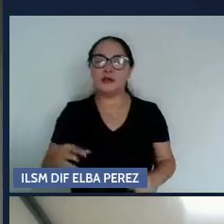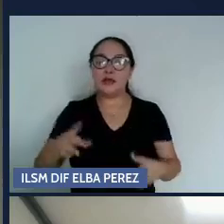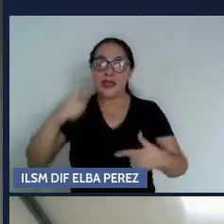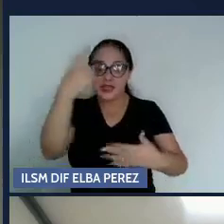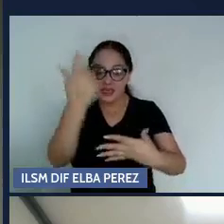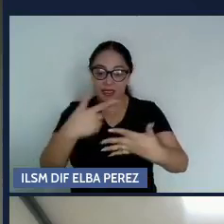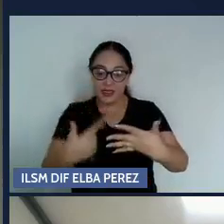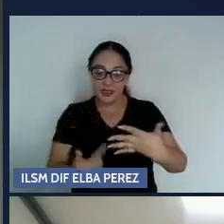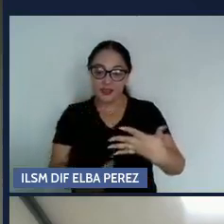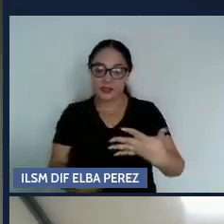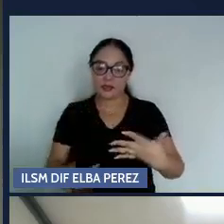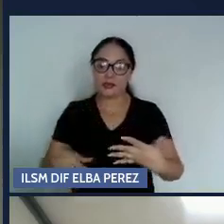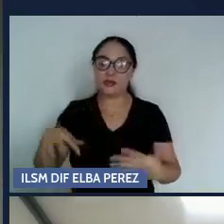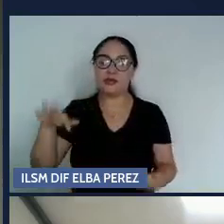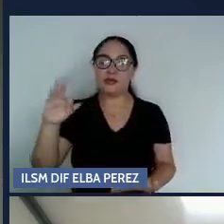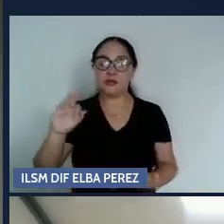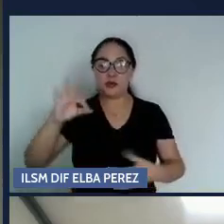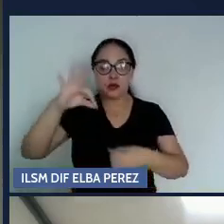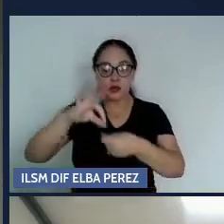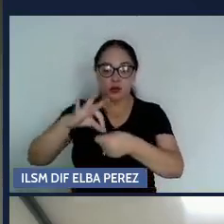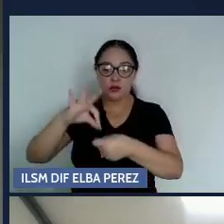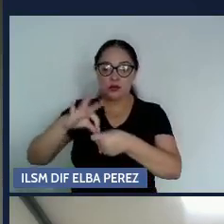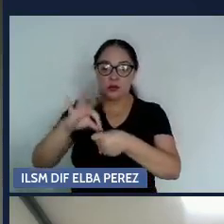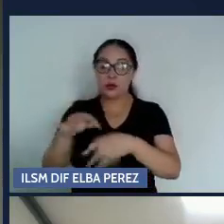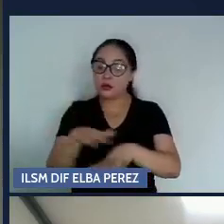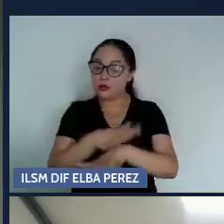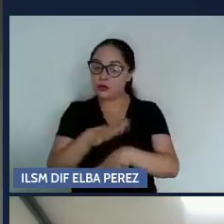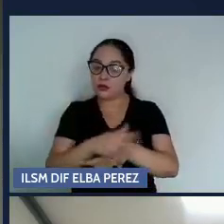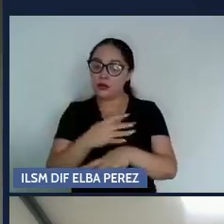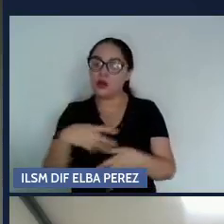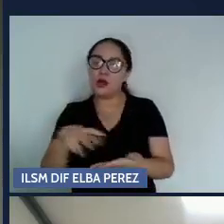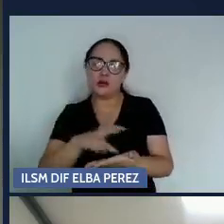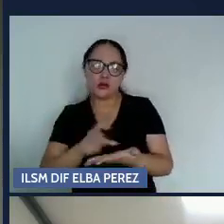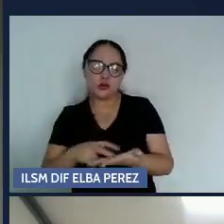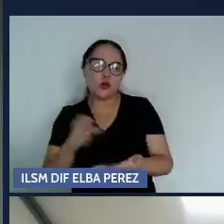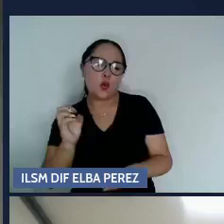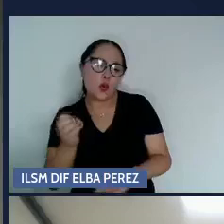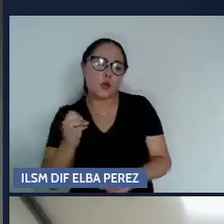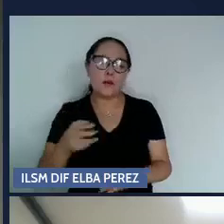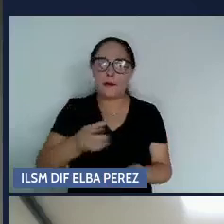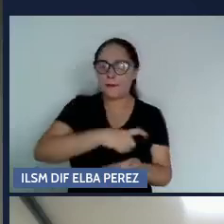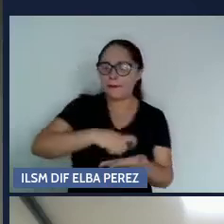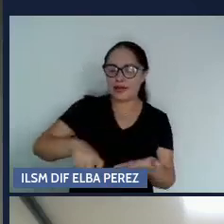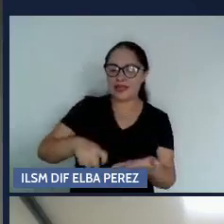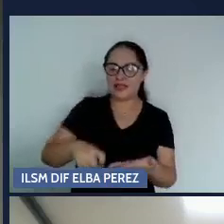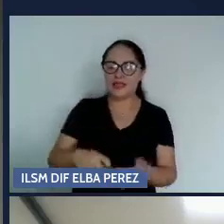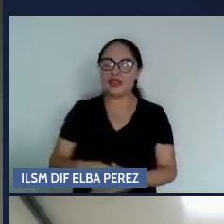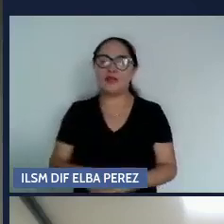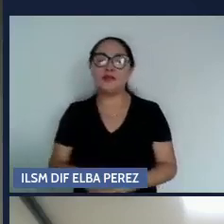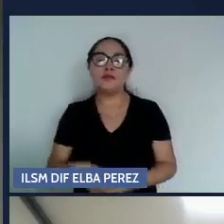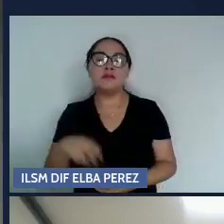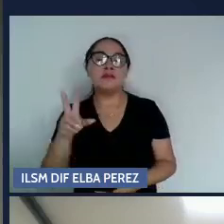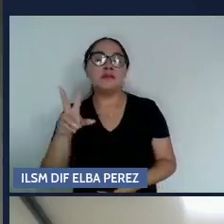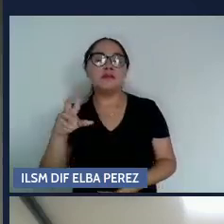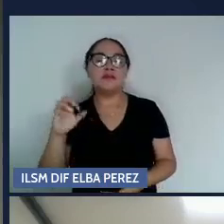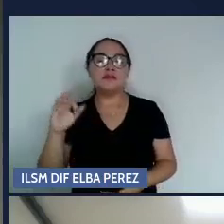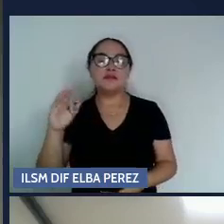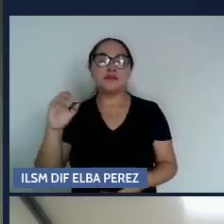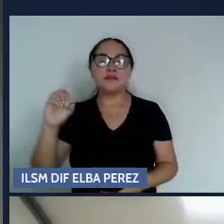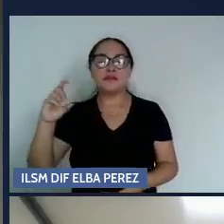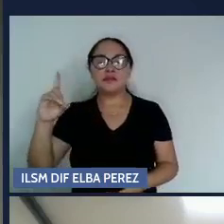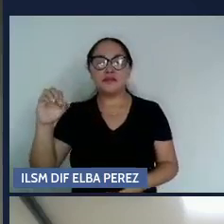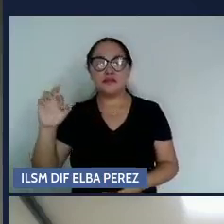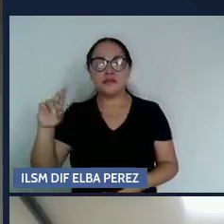delito electoral, competencia de la Fiscalía Especializada. Cuando hay recursos públicos